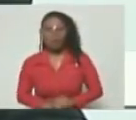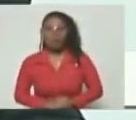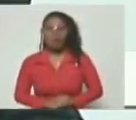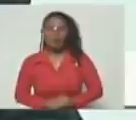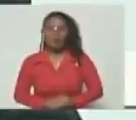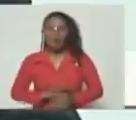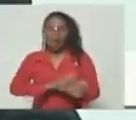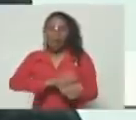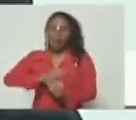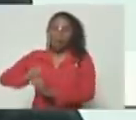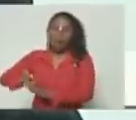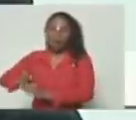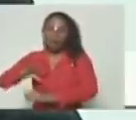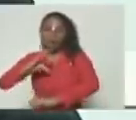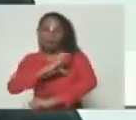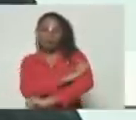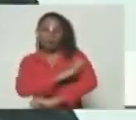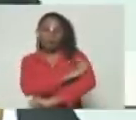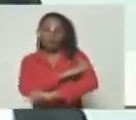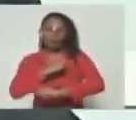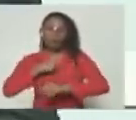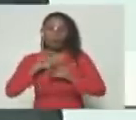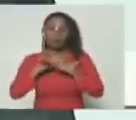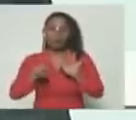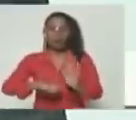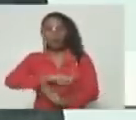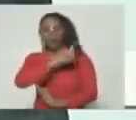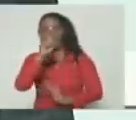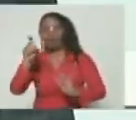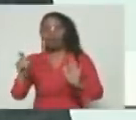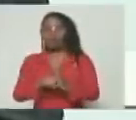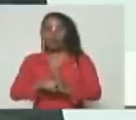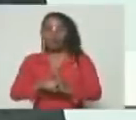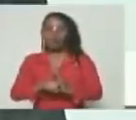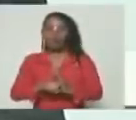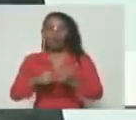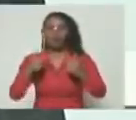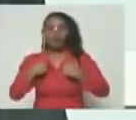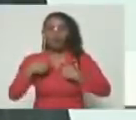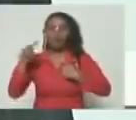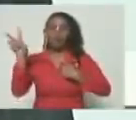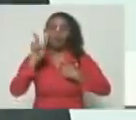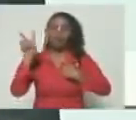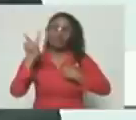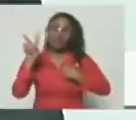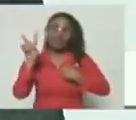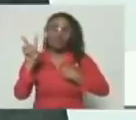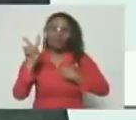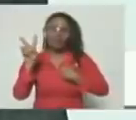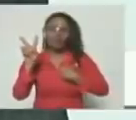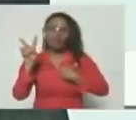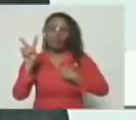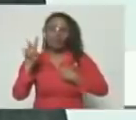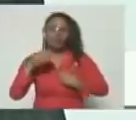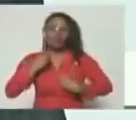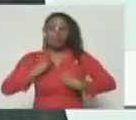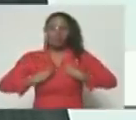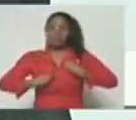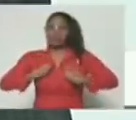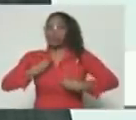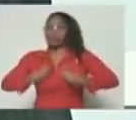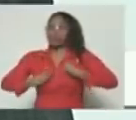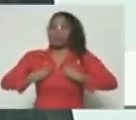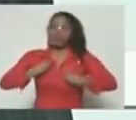aparte de ADECO, que soy el secretario general de Acción Democrática, soy un venezolano angustiado